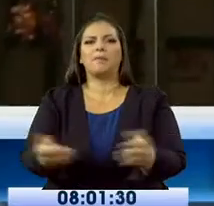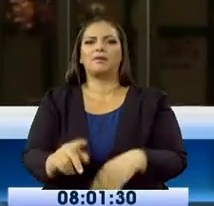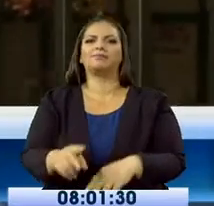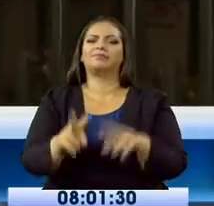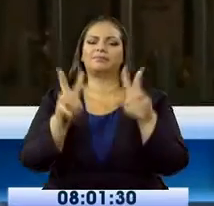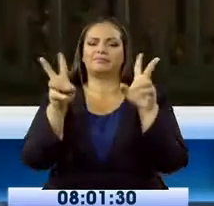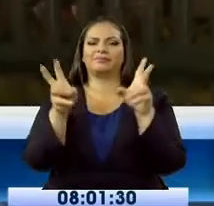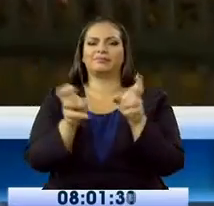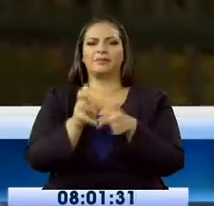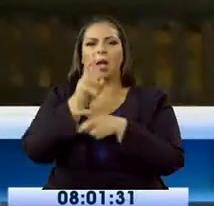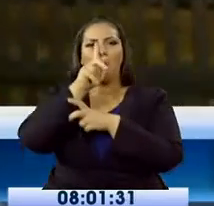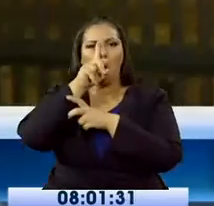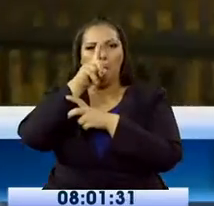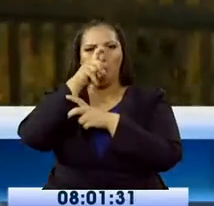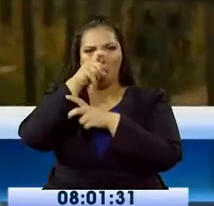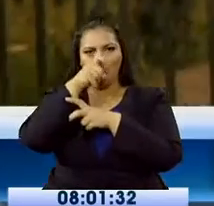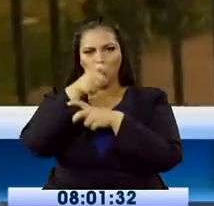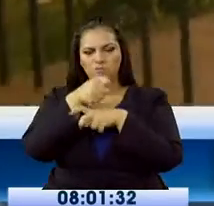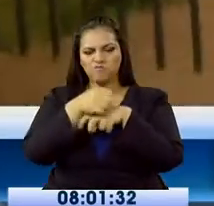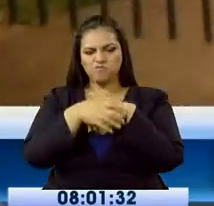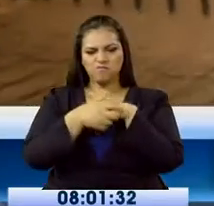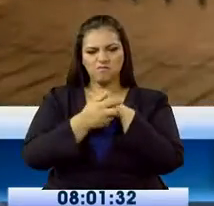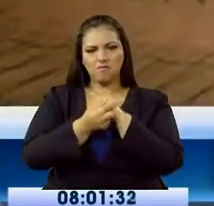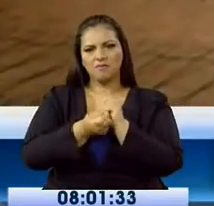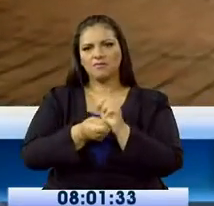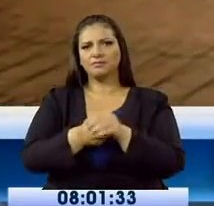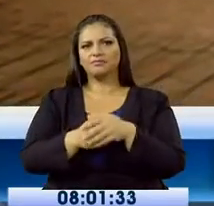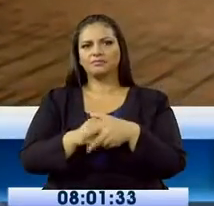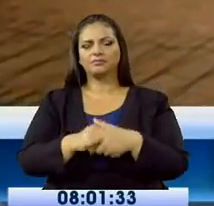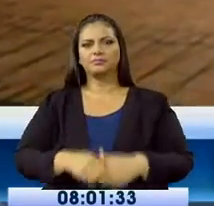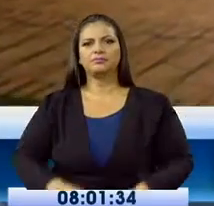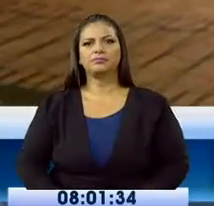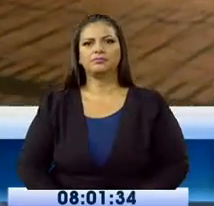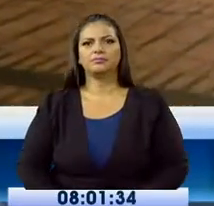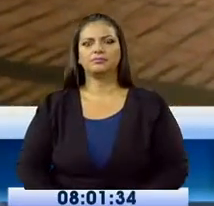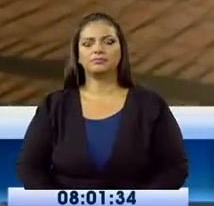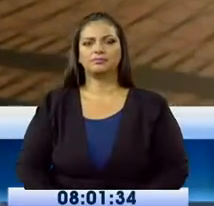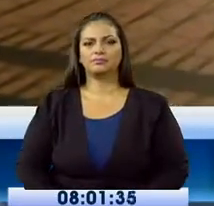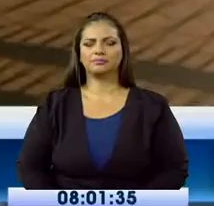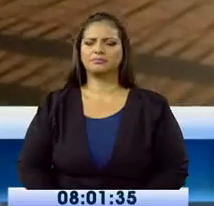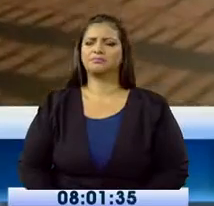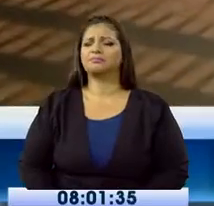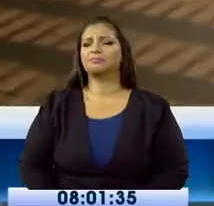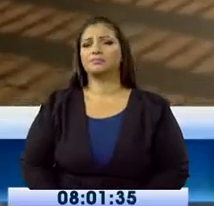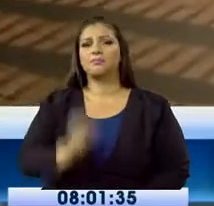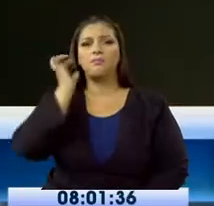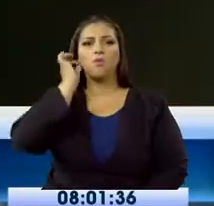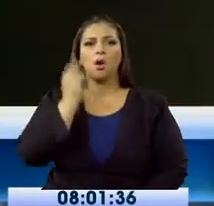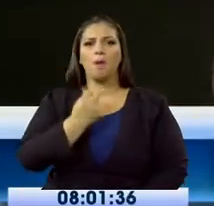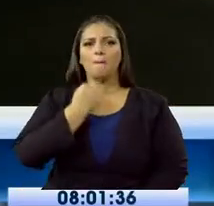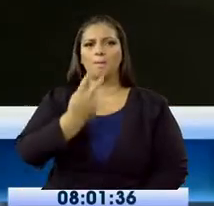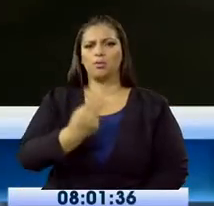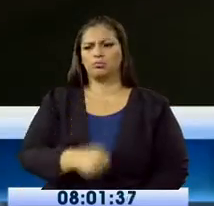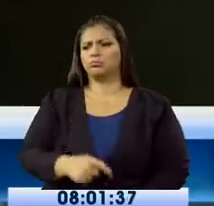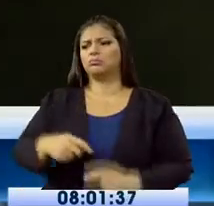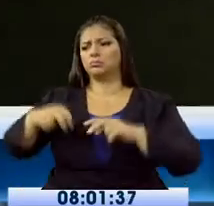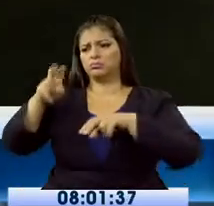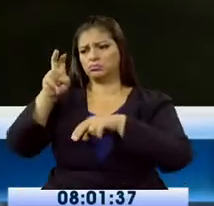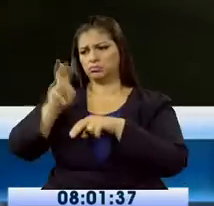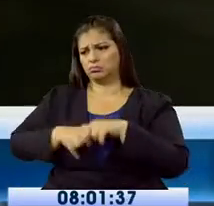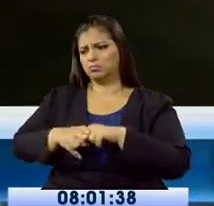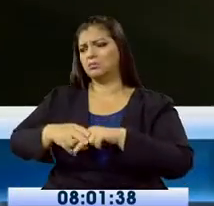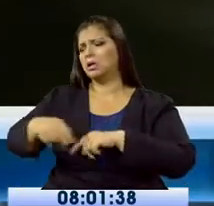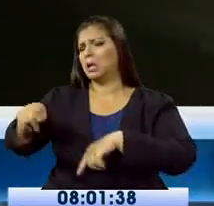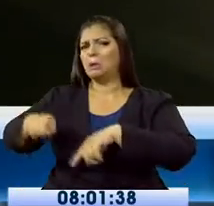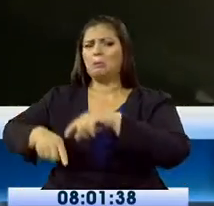cementerio ubicado en el sector. Nosotros estábamos aquí sentados, aquí reunidos como todas las noches, y llegaron dos autos, un Kia con